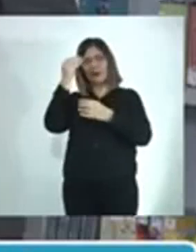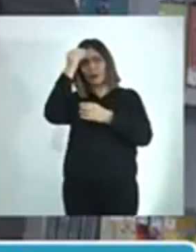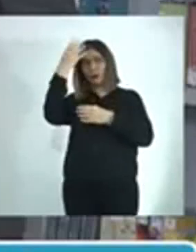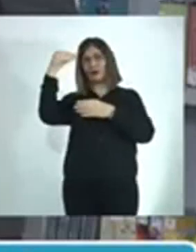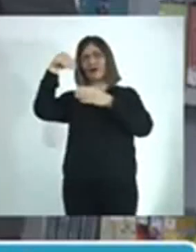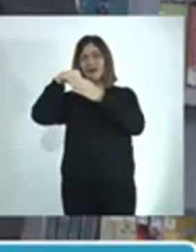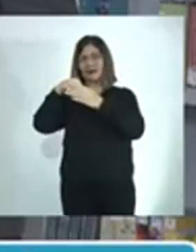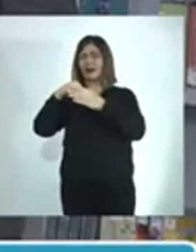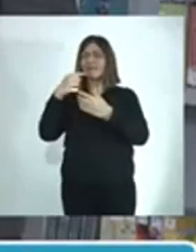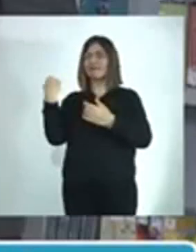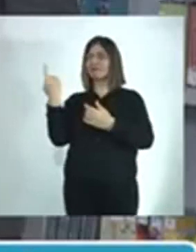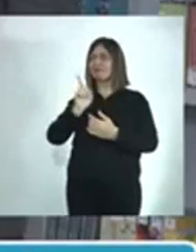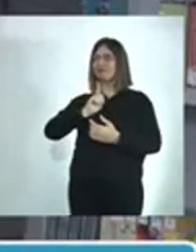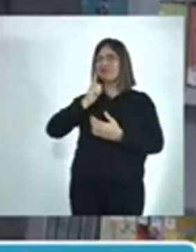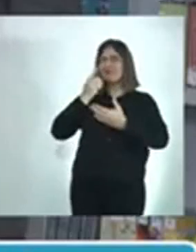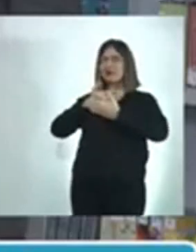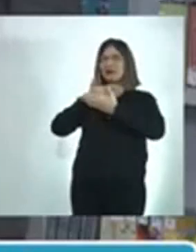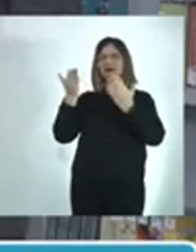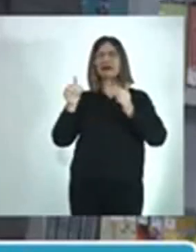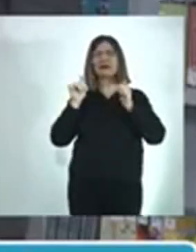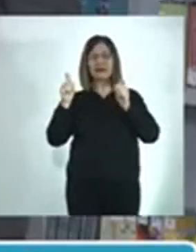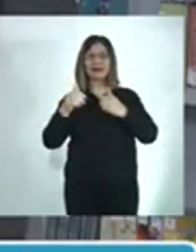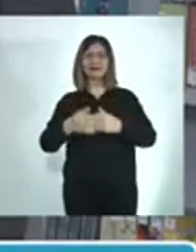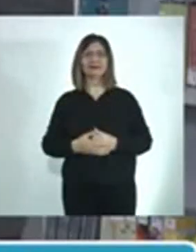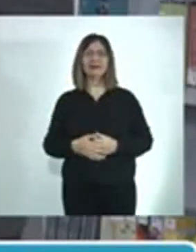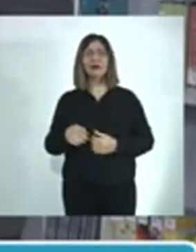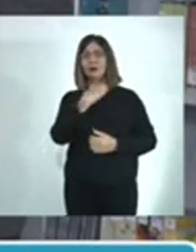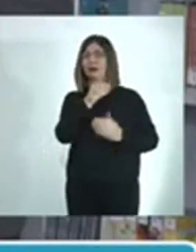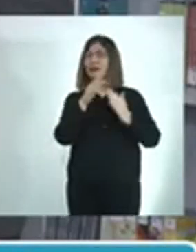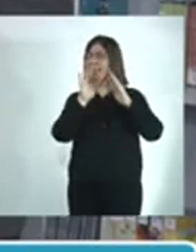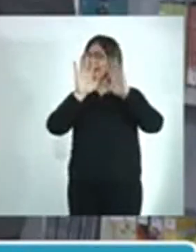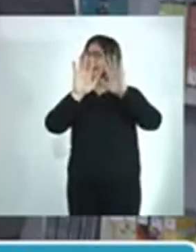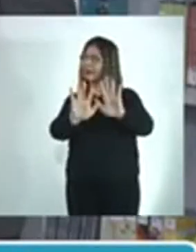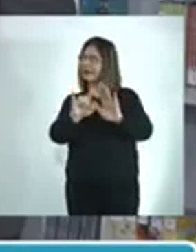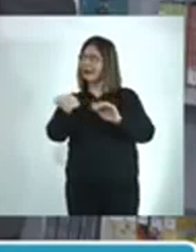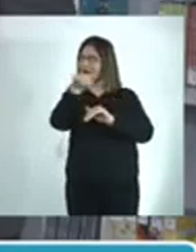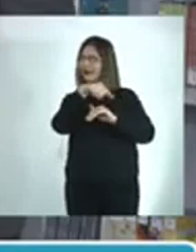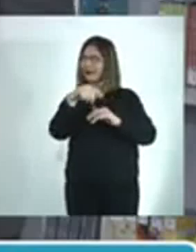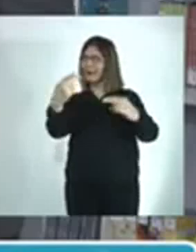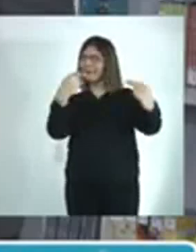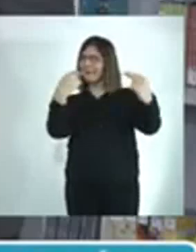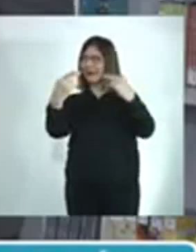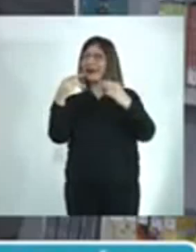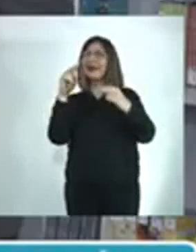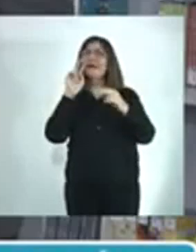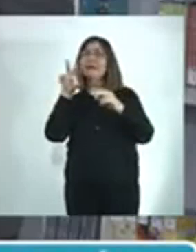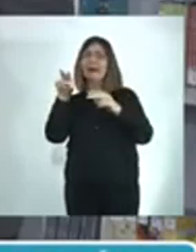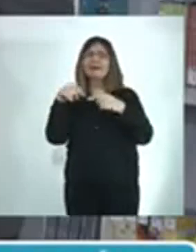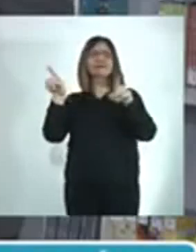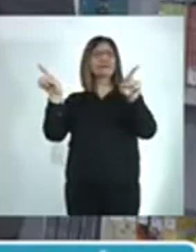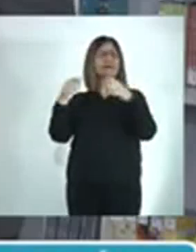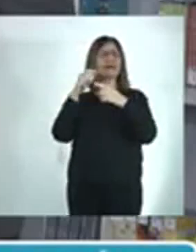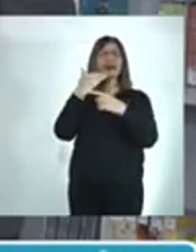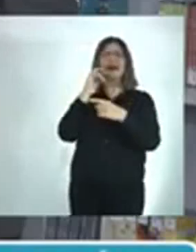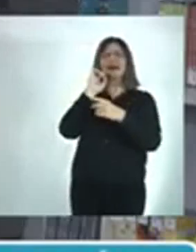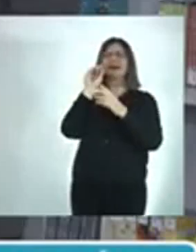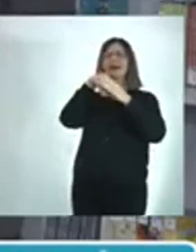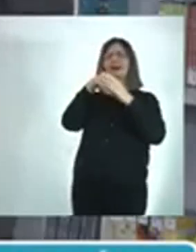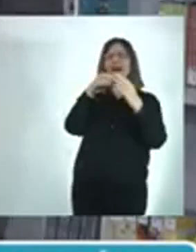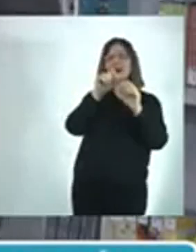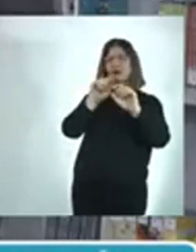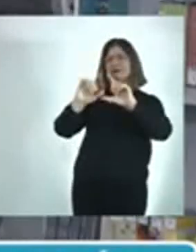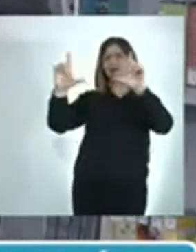un lujo haberlos tenido acá. Por supuesto, quédate en casa y seguí escuchándolos a ellos las veces que quieras a través de